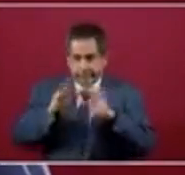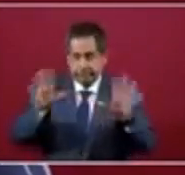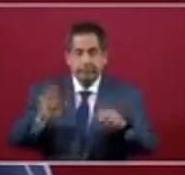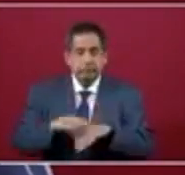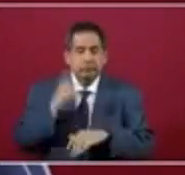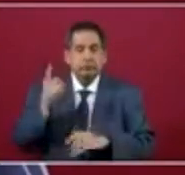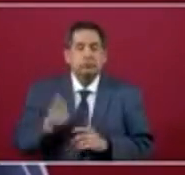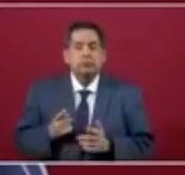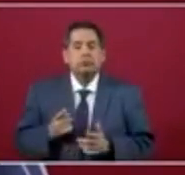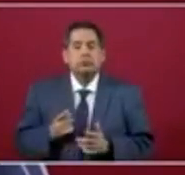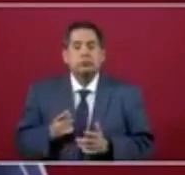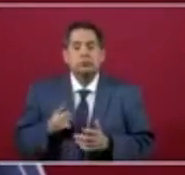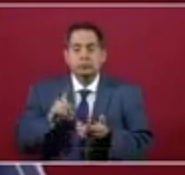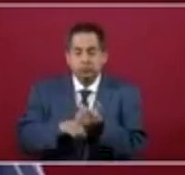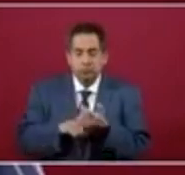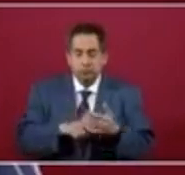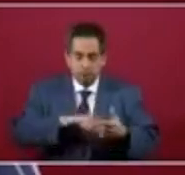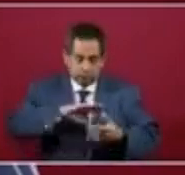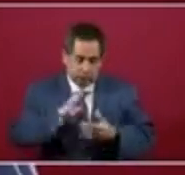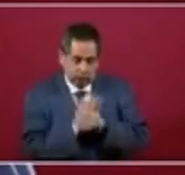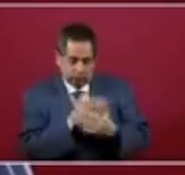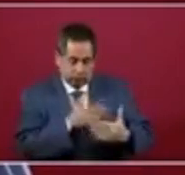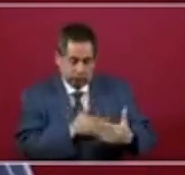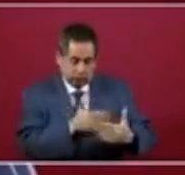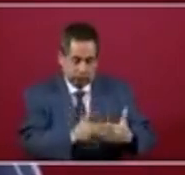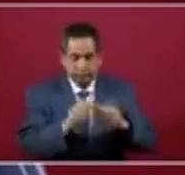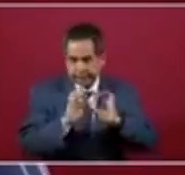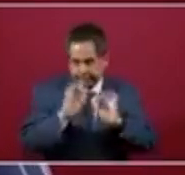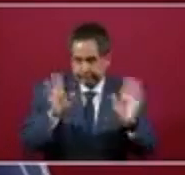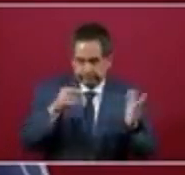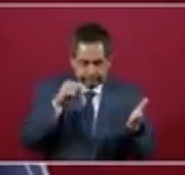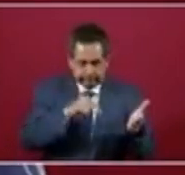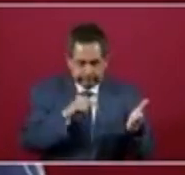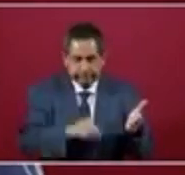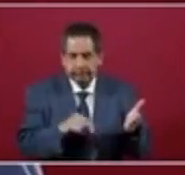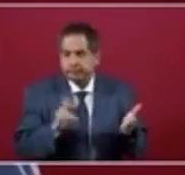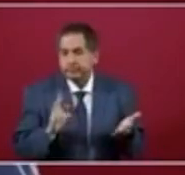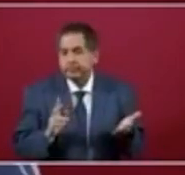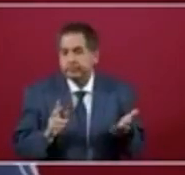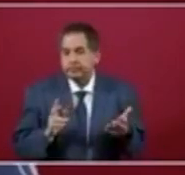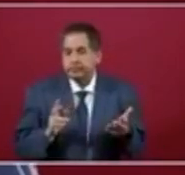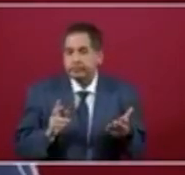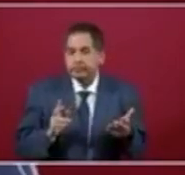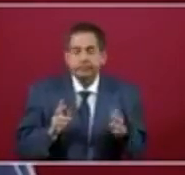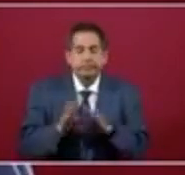porque la documentación, sí, es cierto, es delicada, pero